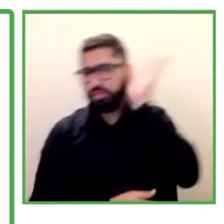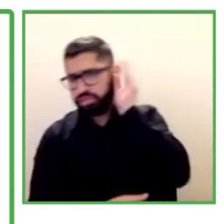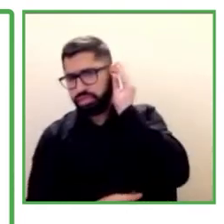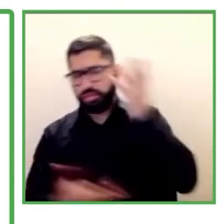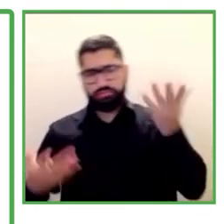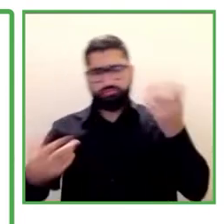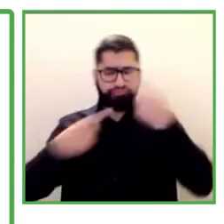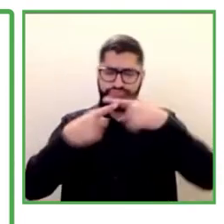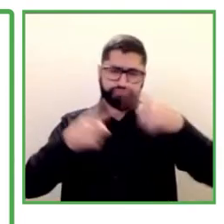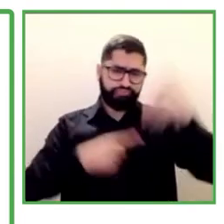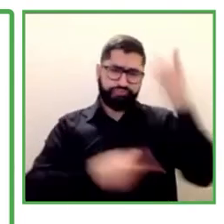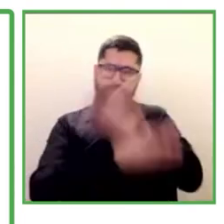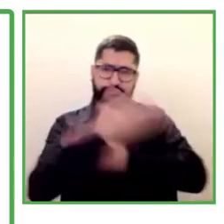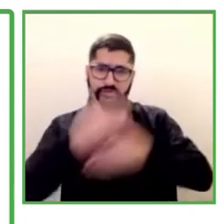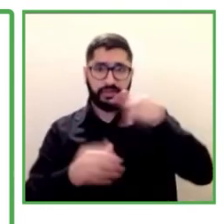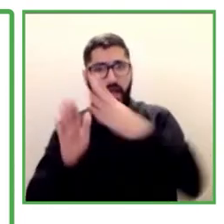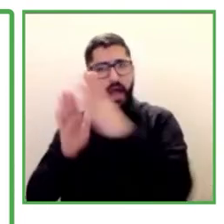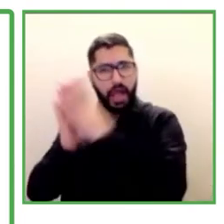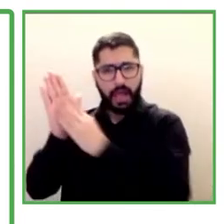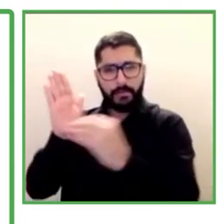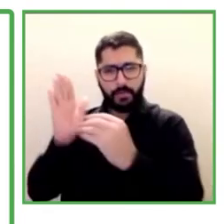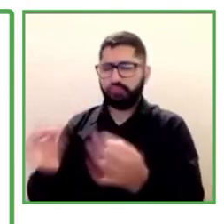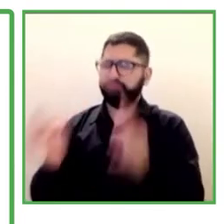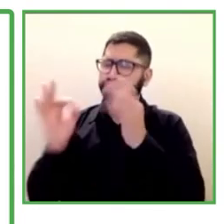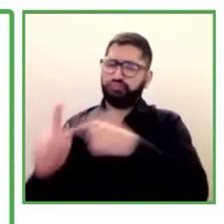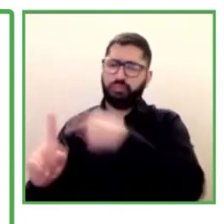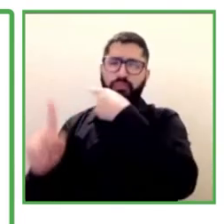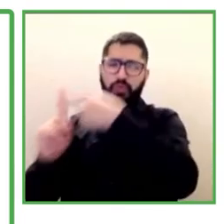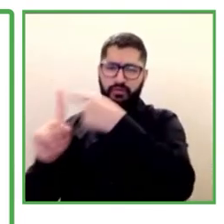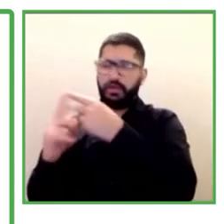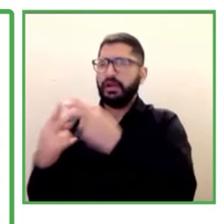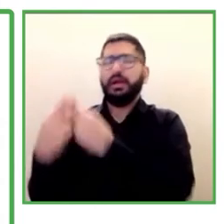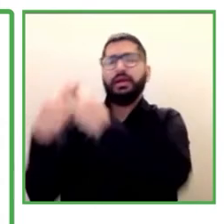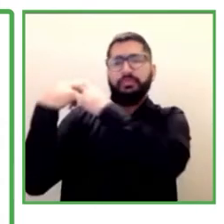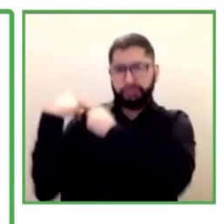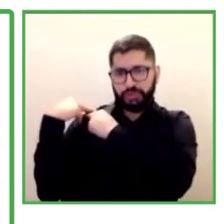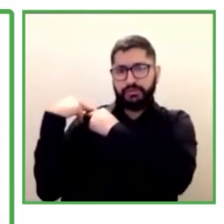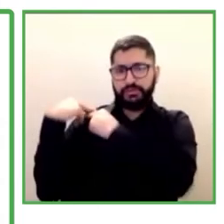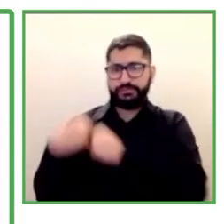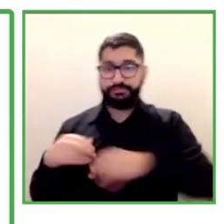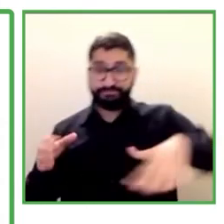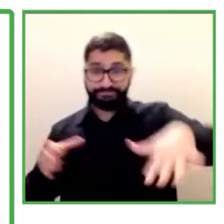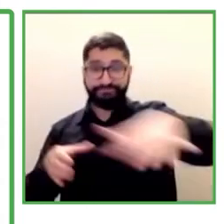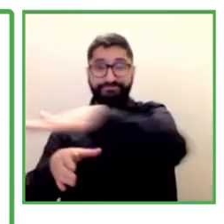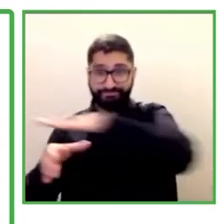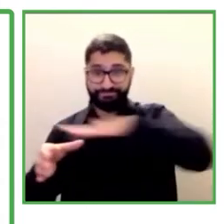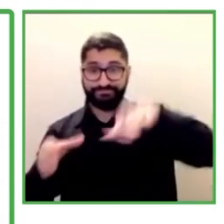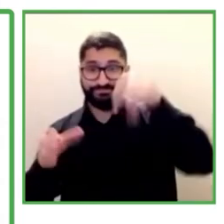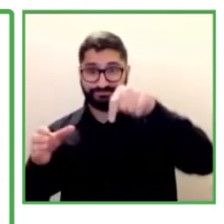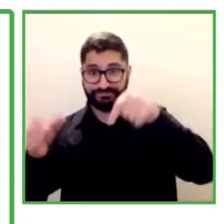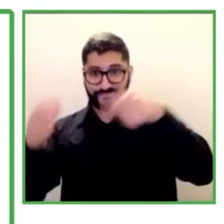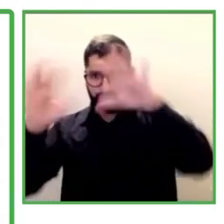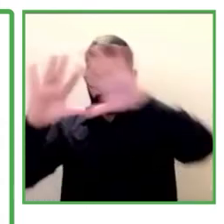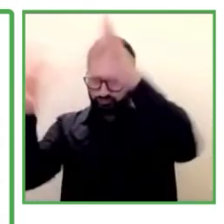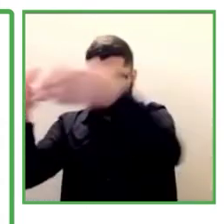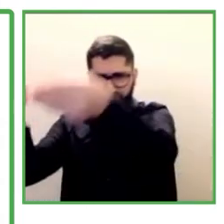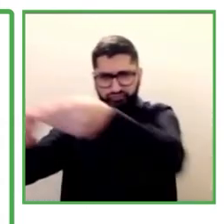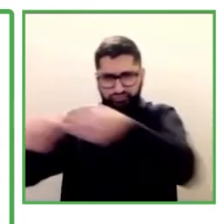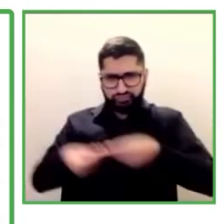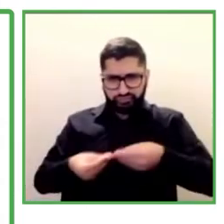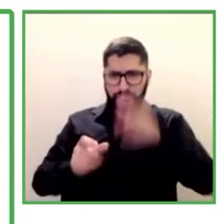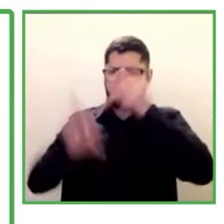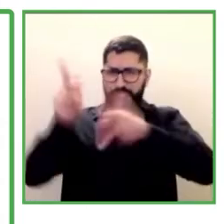socialmente responsable al abarcar la totalidad de los actores, presenta de todas maneras un ganar-ganar para